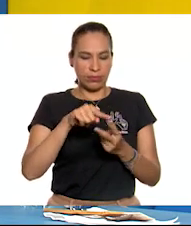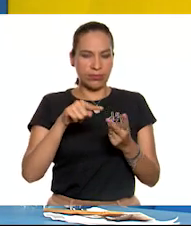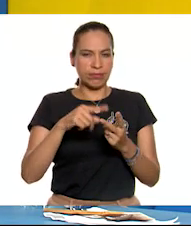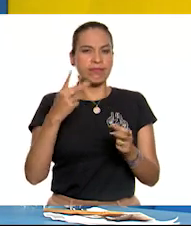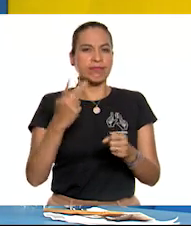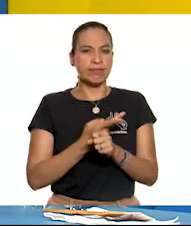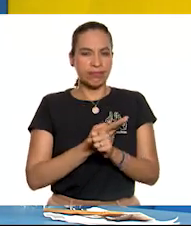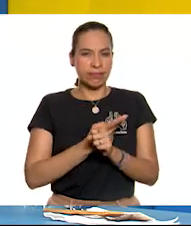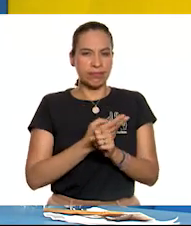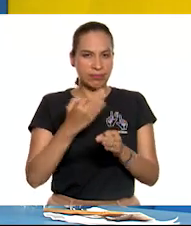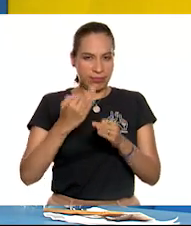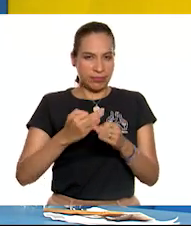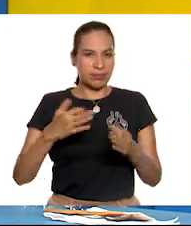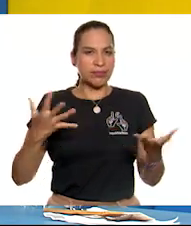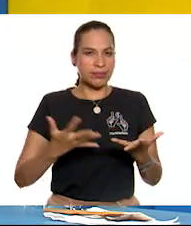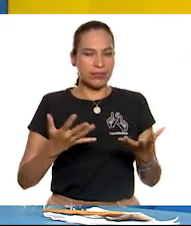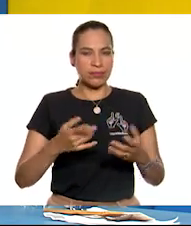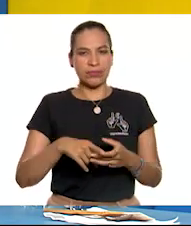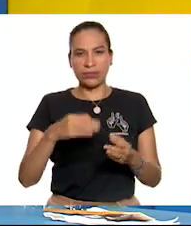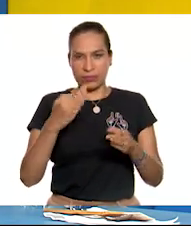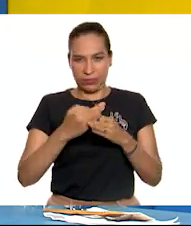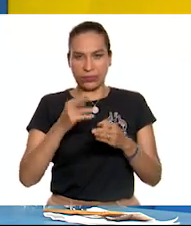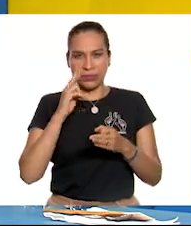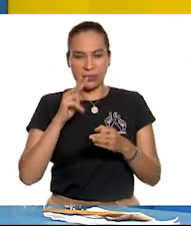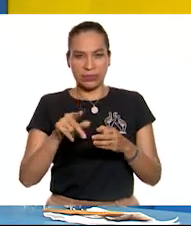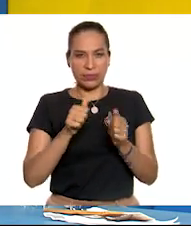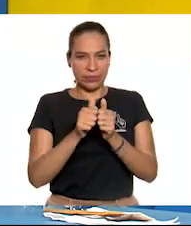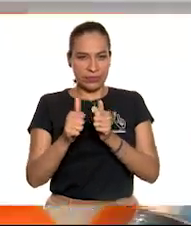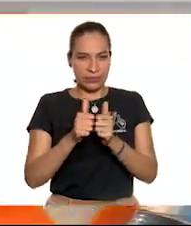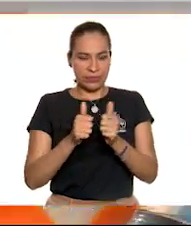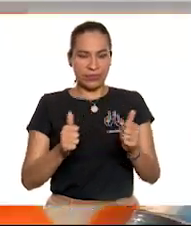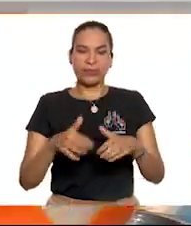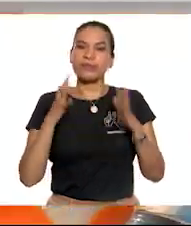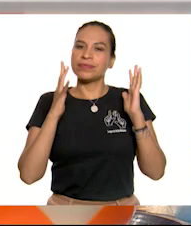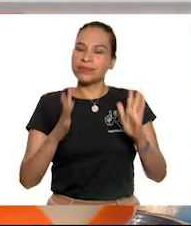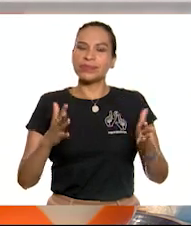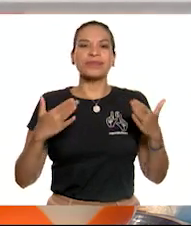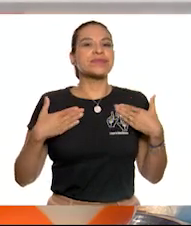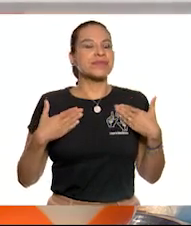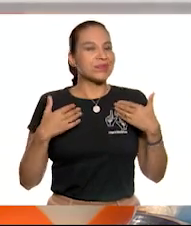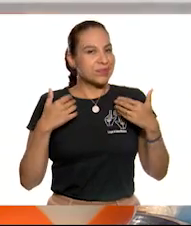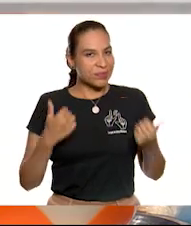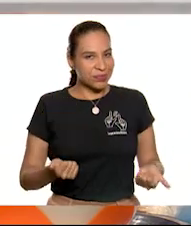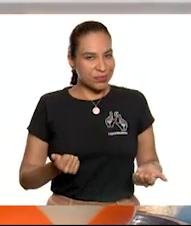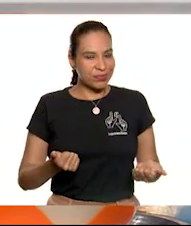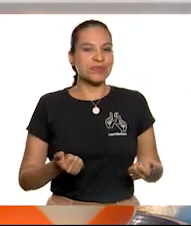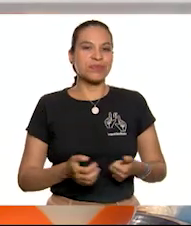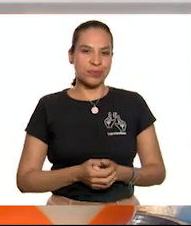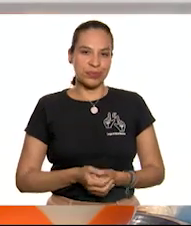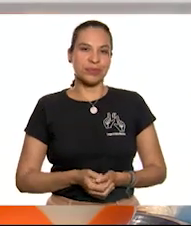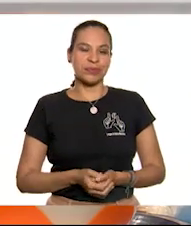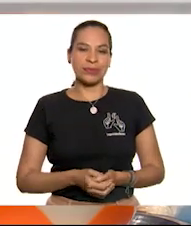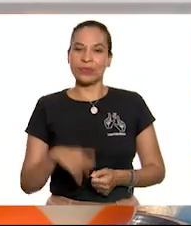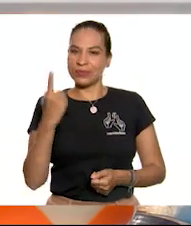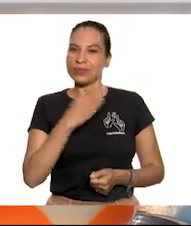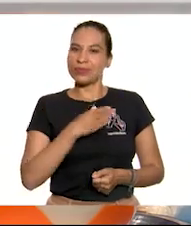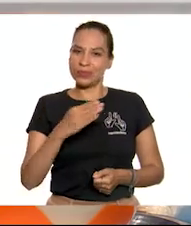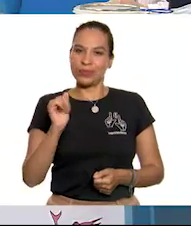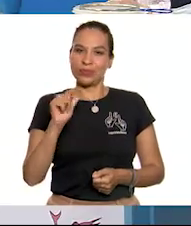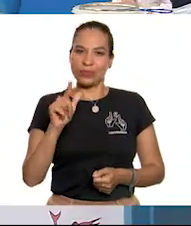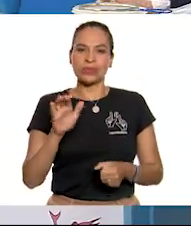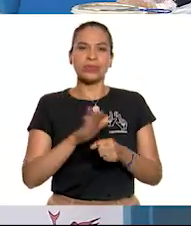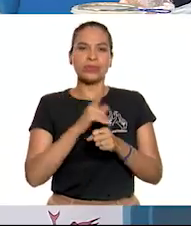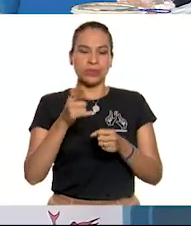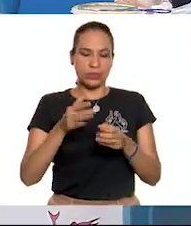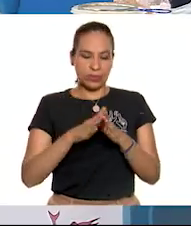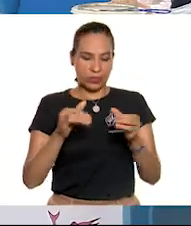está pasando en ahorita que lo hicimos, fue lo que hicimos, lo que separamos. ¡Ya lo entendí! Qué bueno, Ale, porque